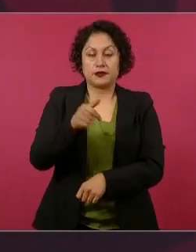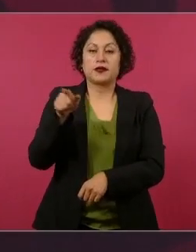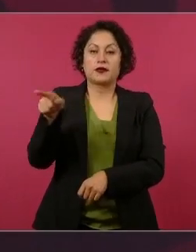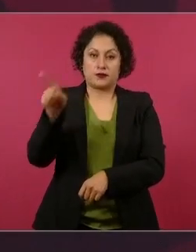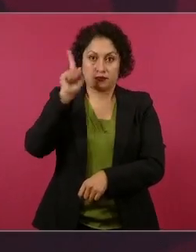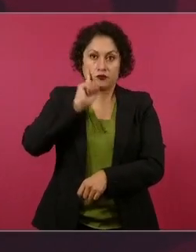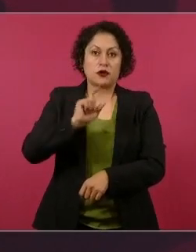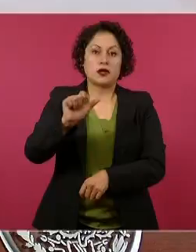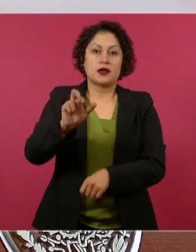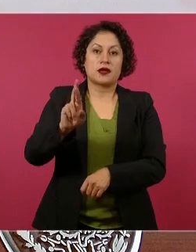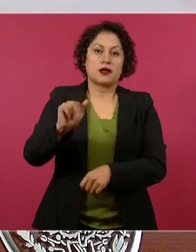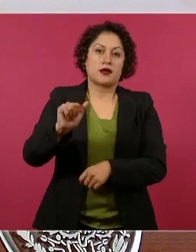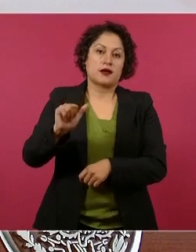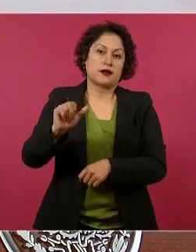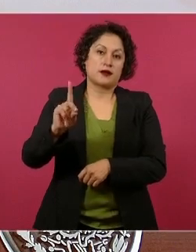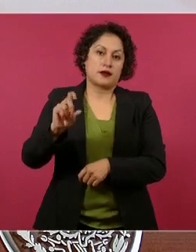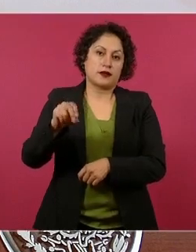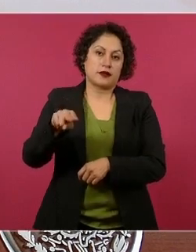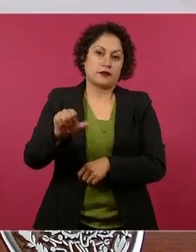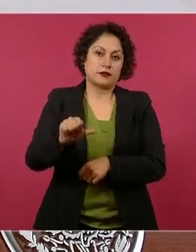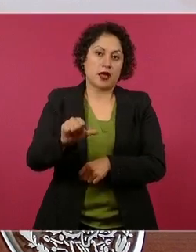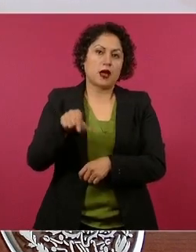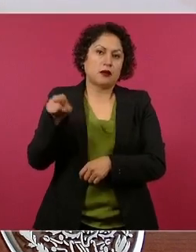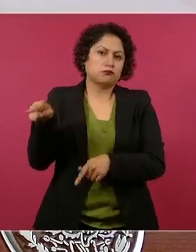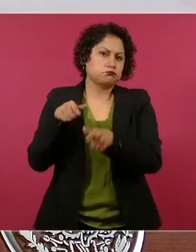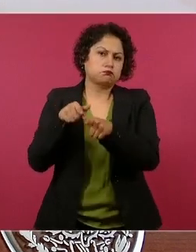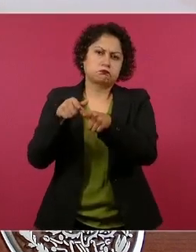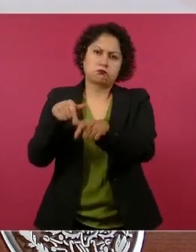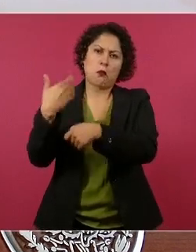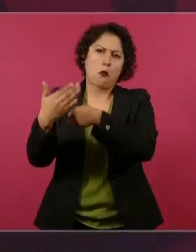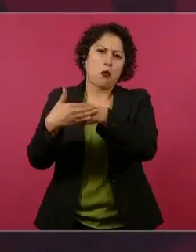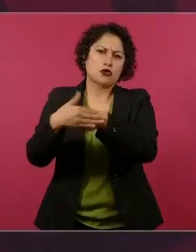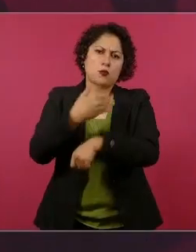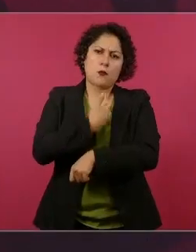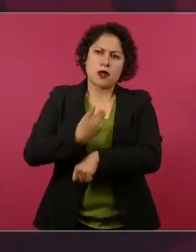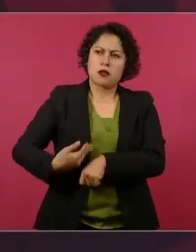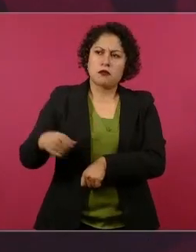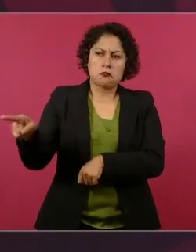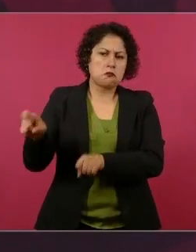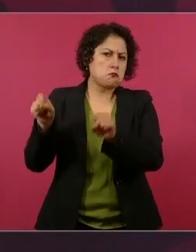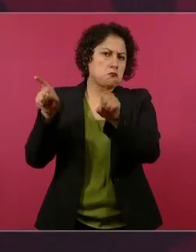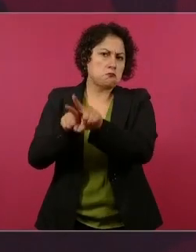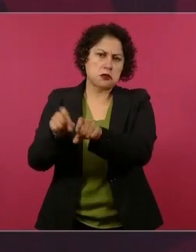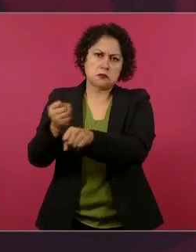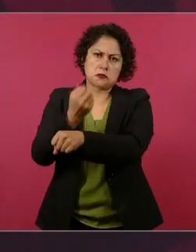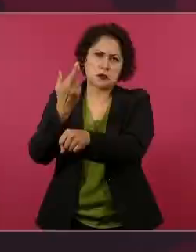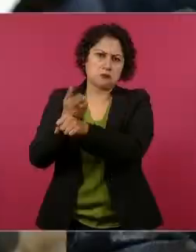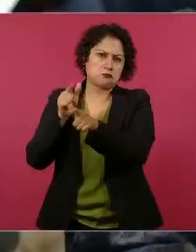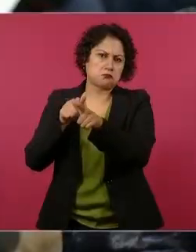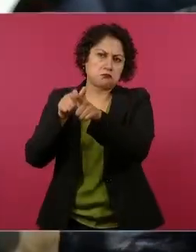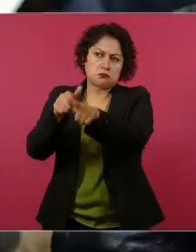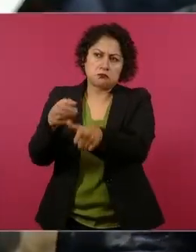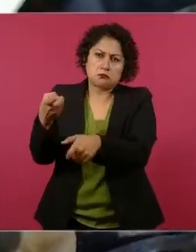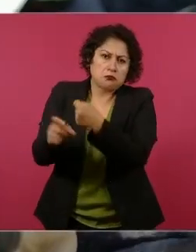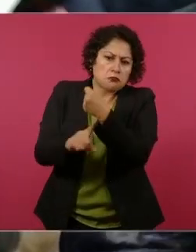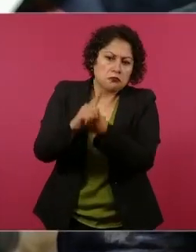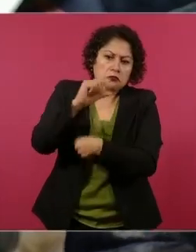Ariadna Montiel, y ella va a continuar. O sea que no hay ningún problema.